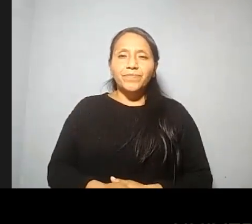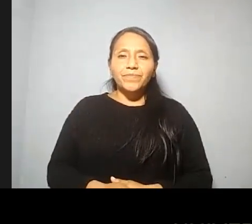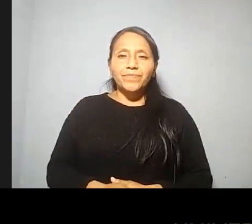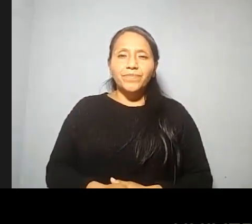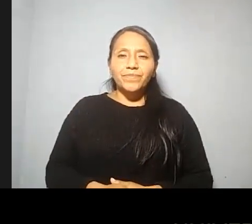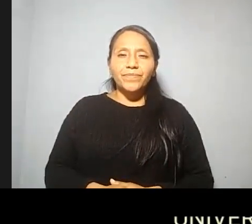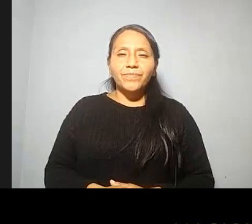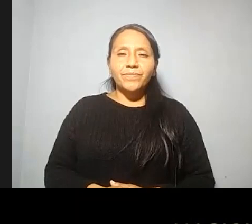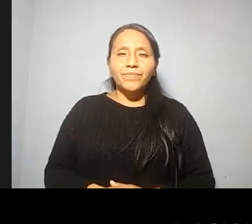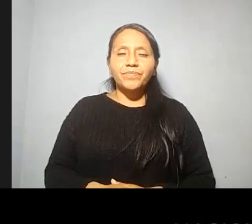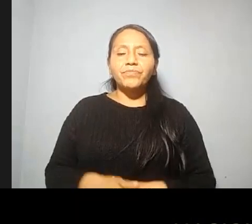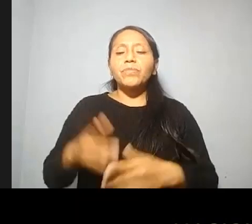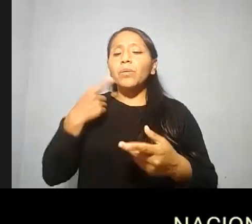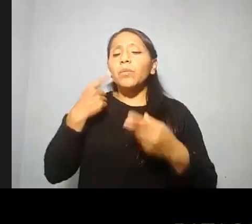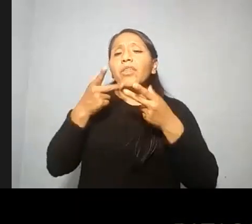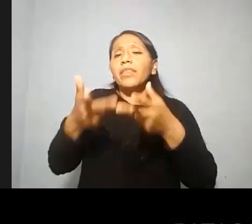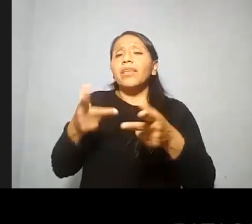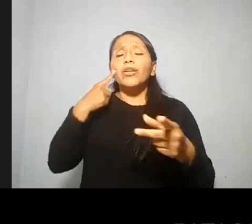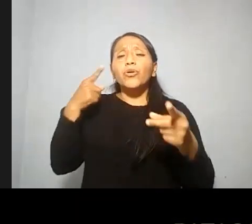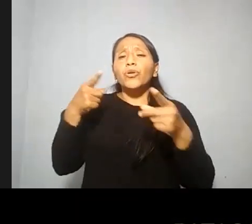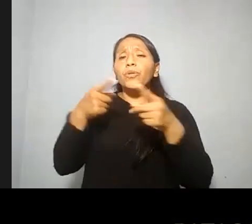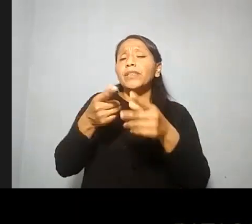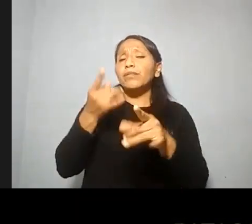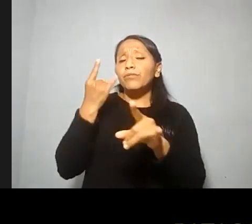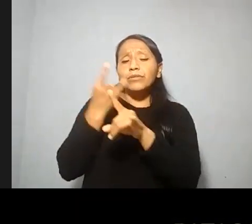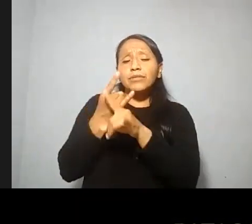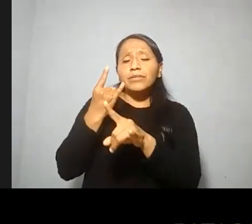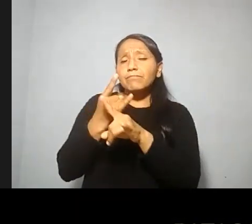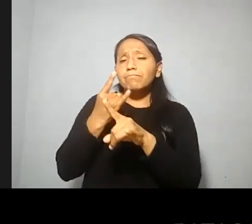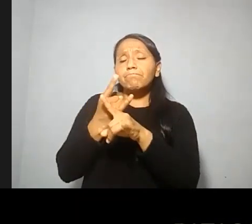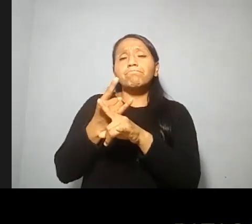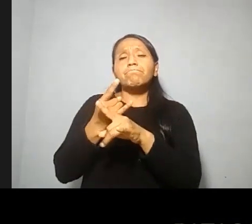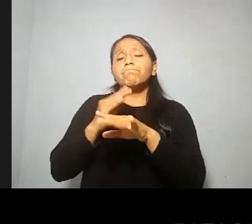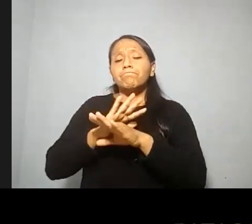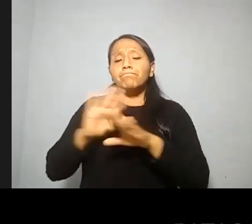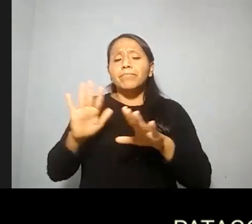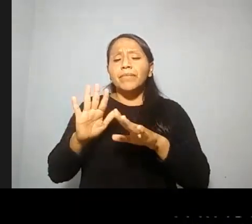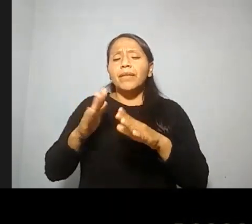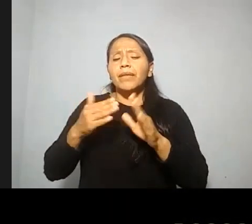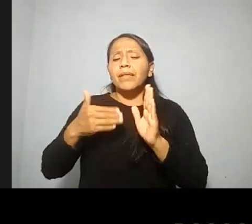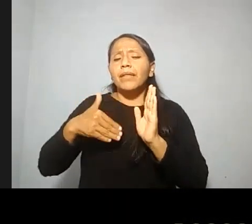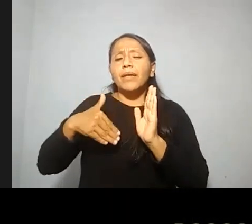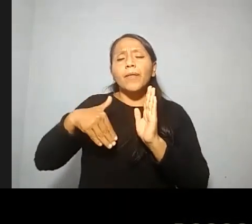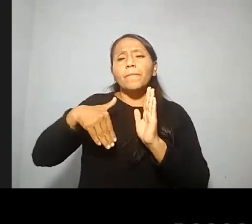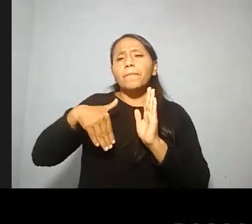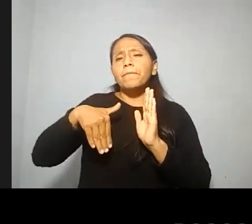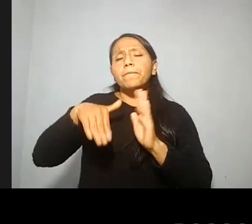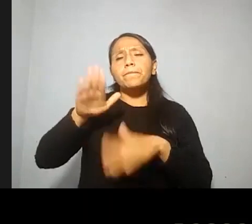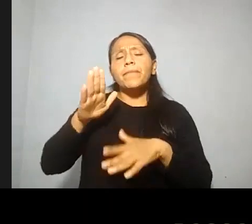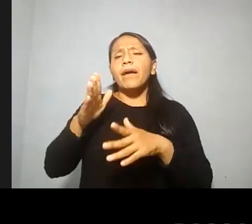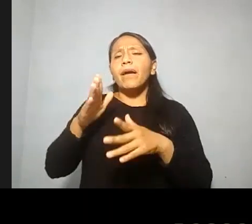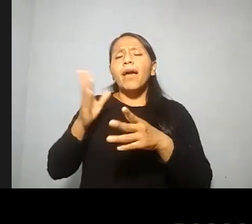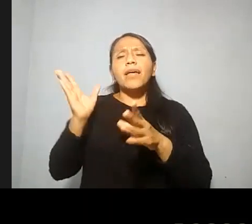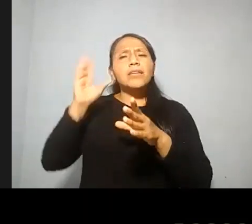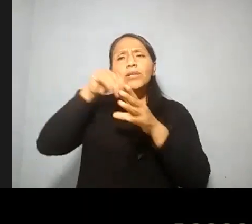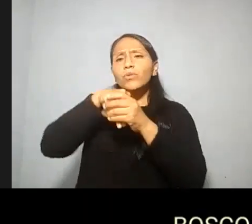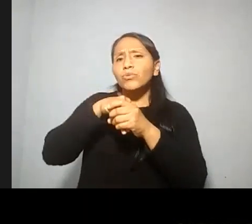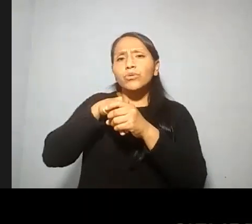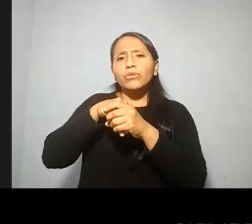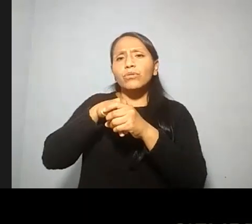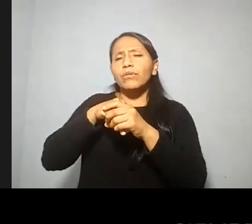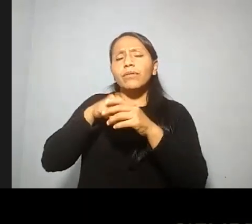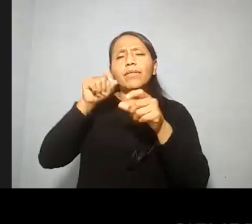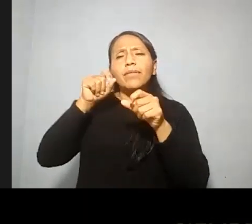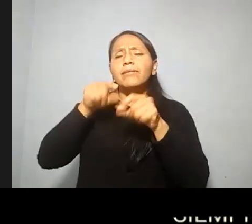siempre nuestro objetivo es tener la mayor inclusión en el ámbito